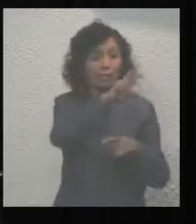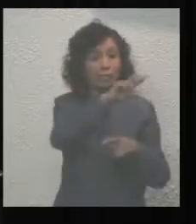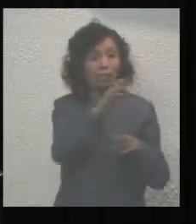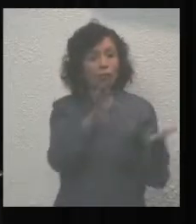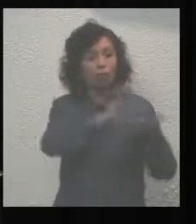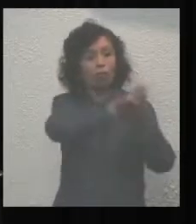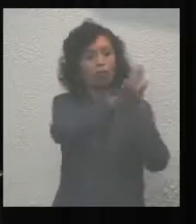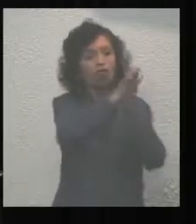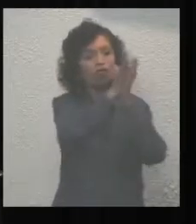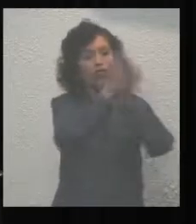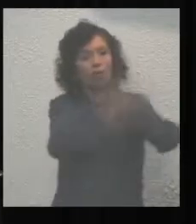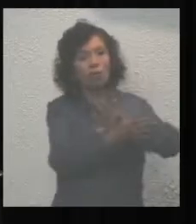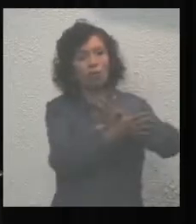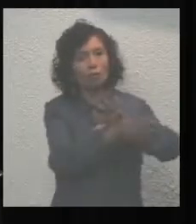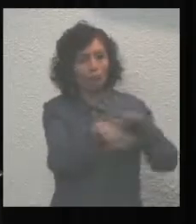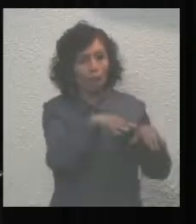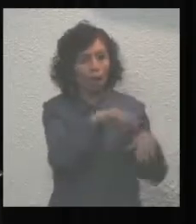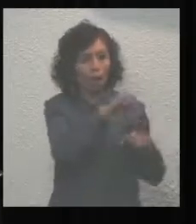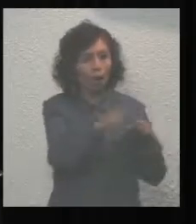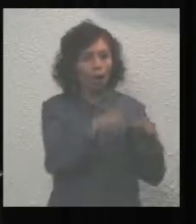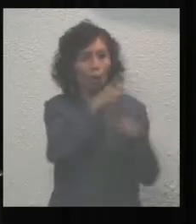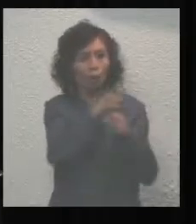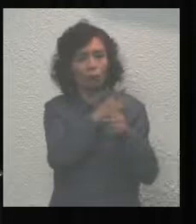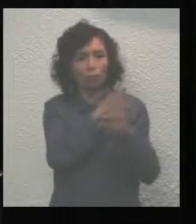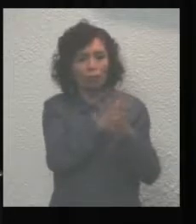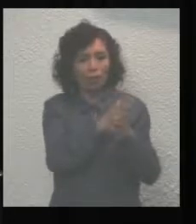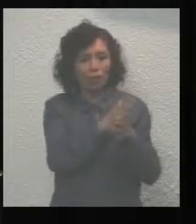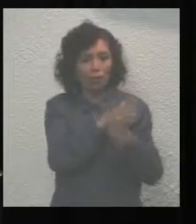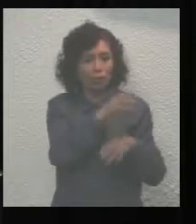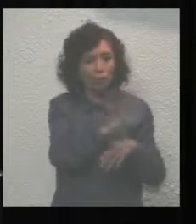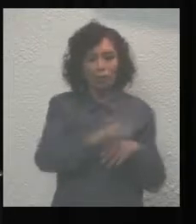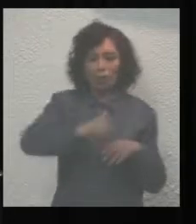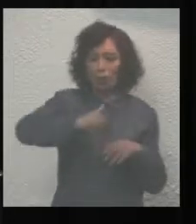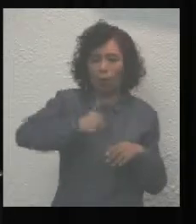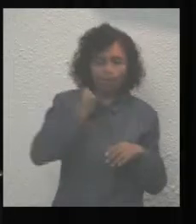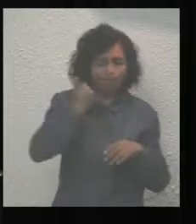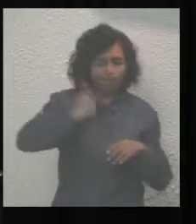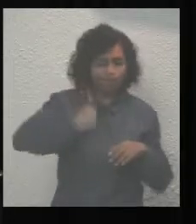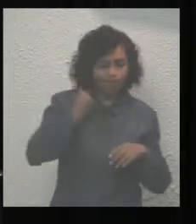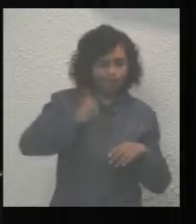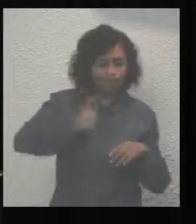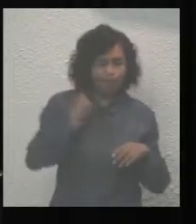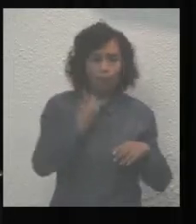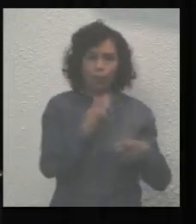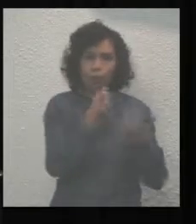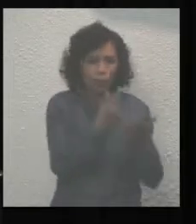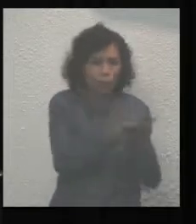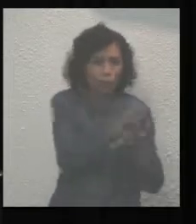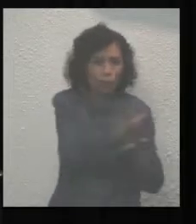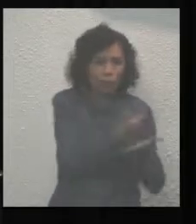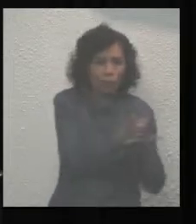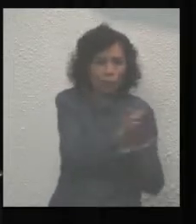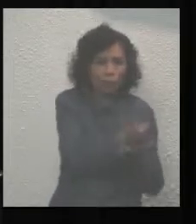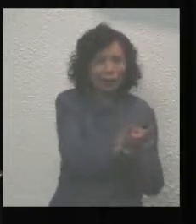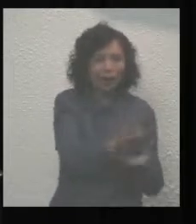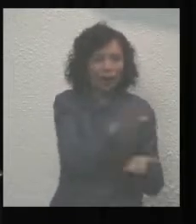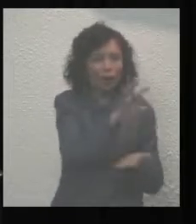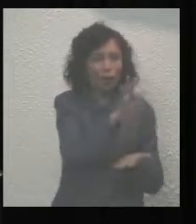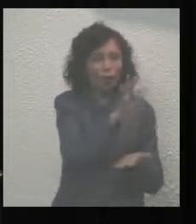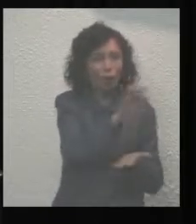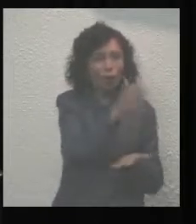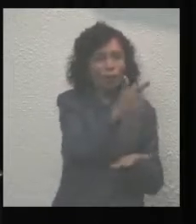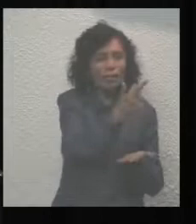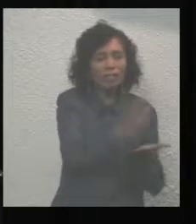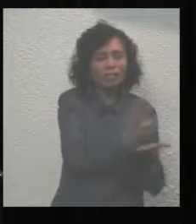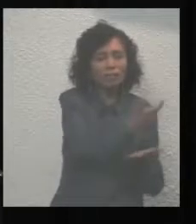Roo que promete ser tierra de oportunidades, pero que ha explotado a sus trabajadores, con un salario de menos de 47 pesos